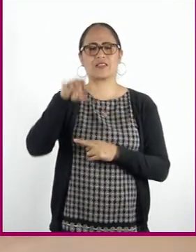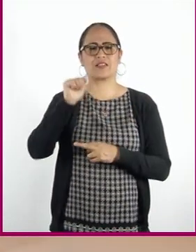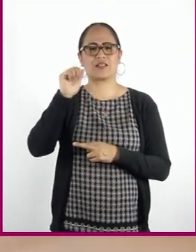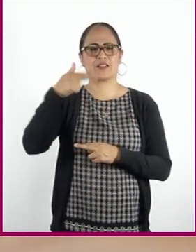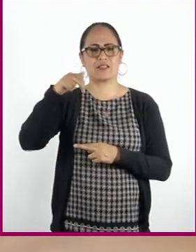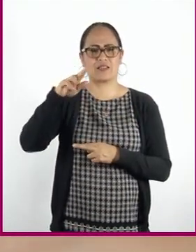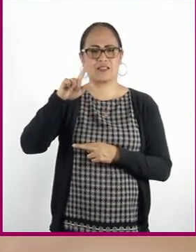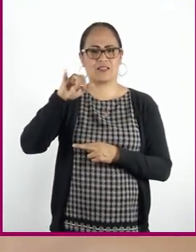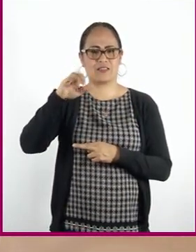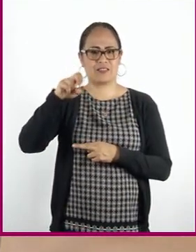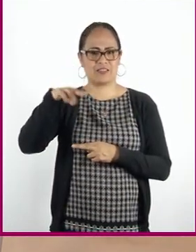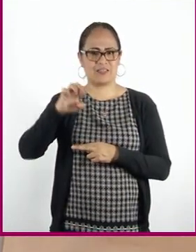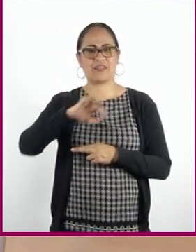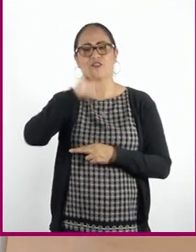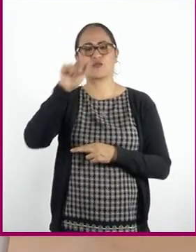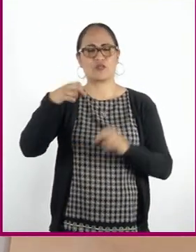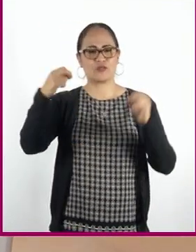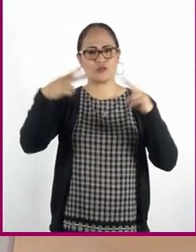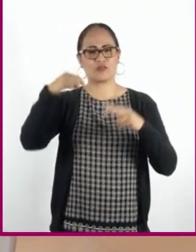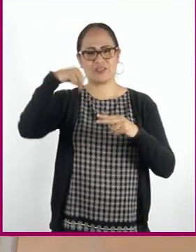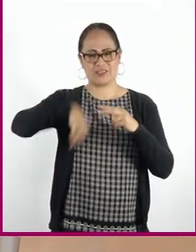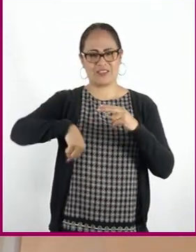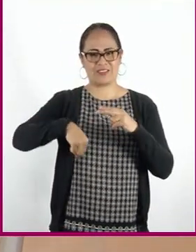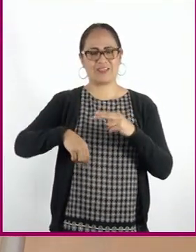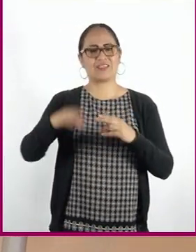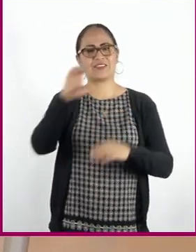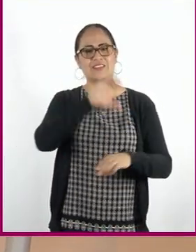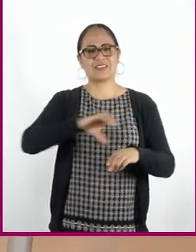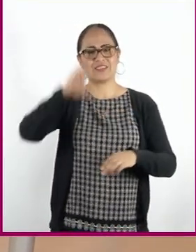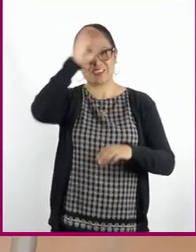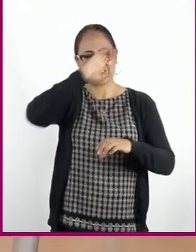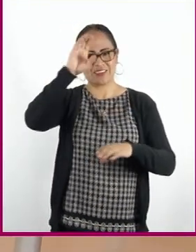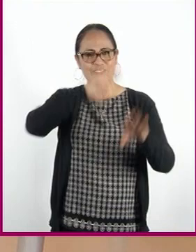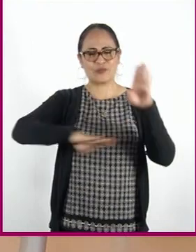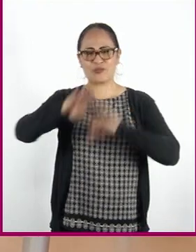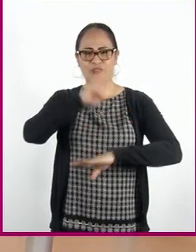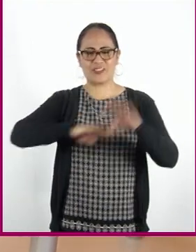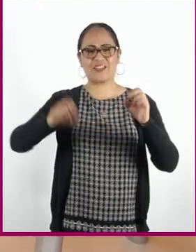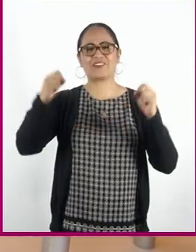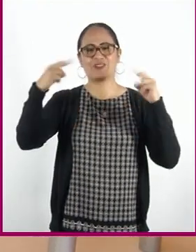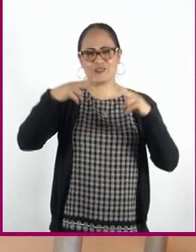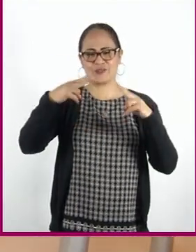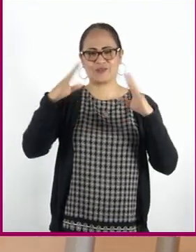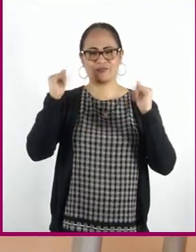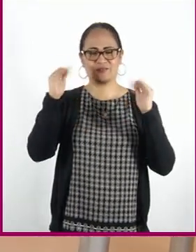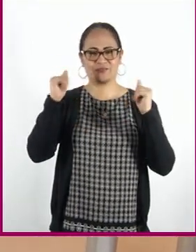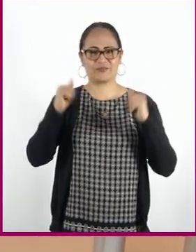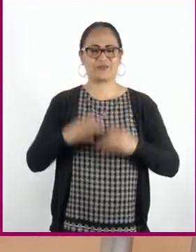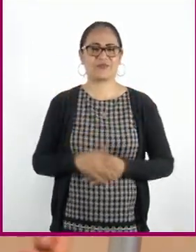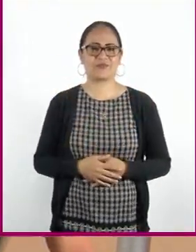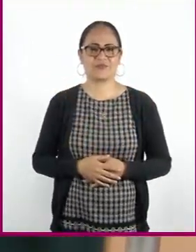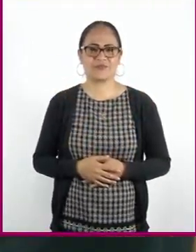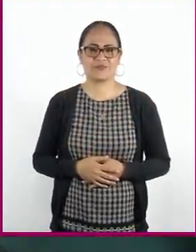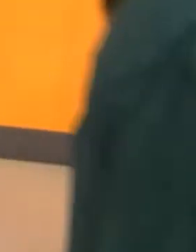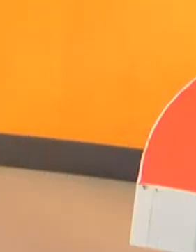Carol Molina y nos vemos pronto en una sesión más de Ciencias Biología. ¡Hasta luego!